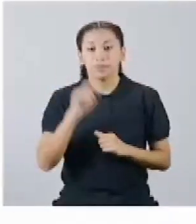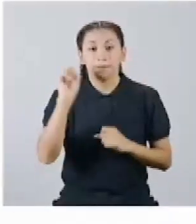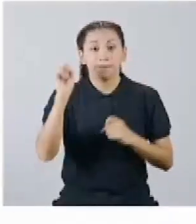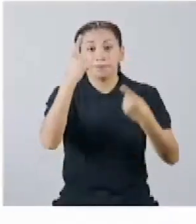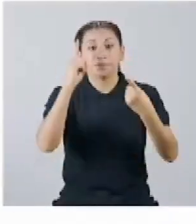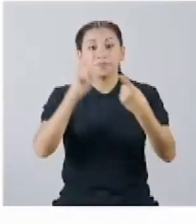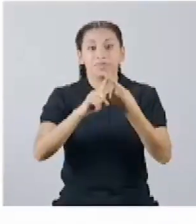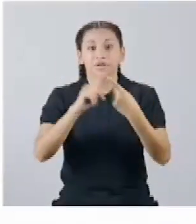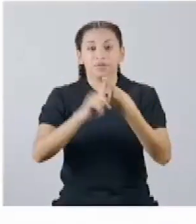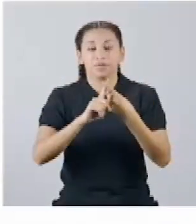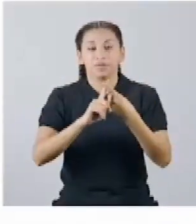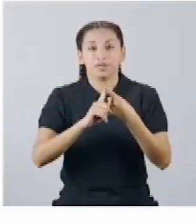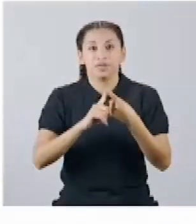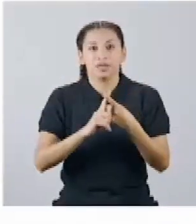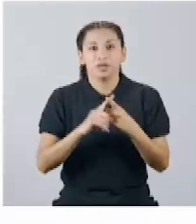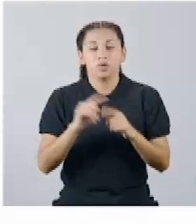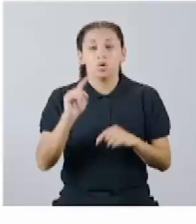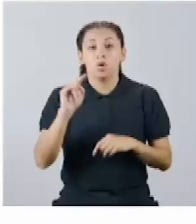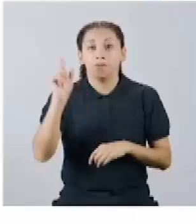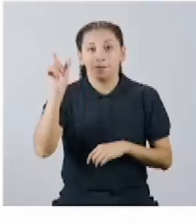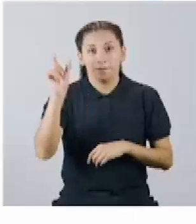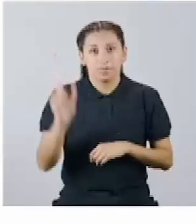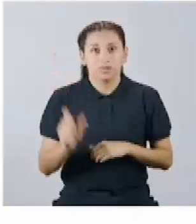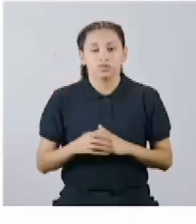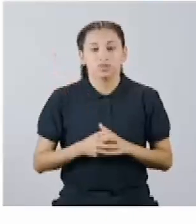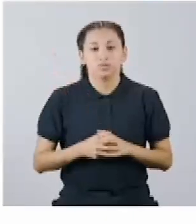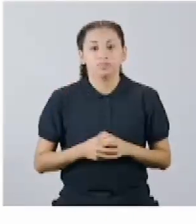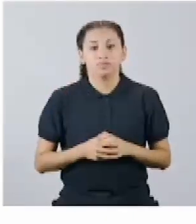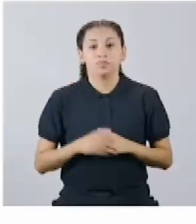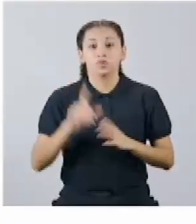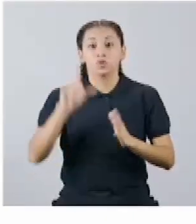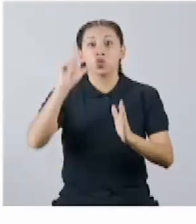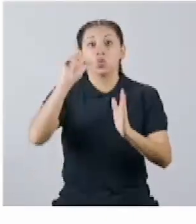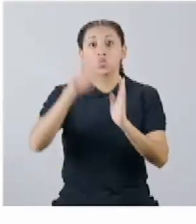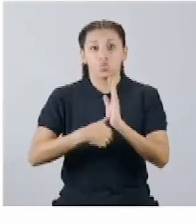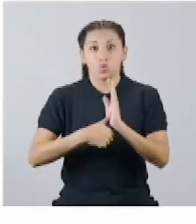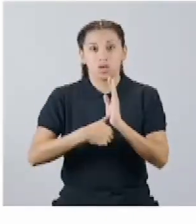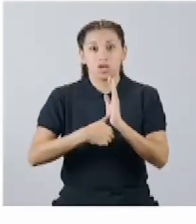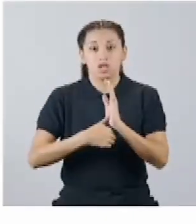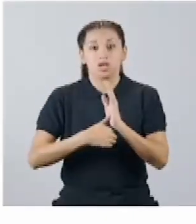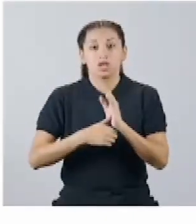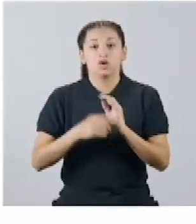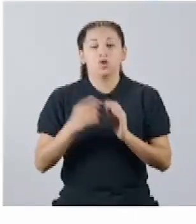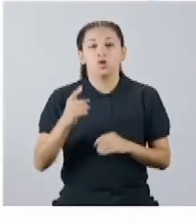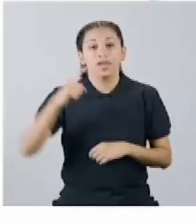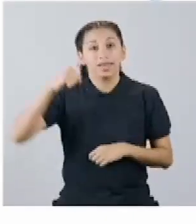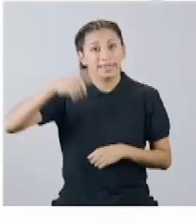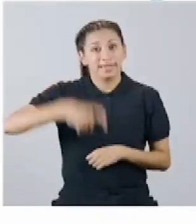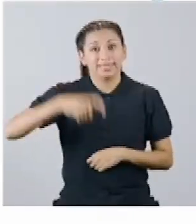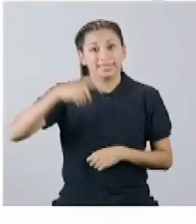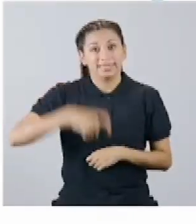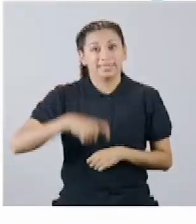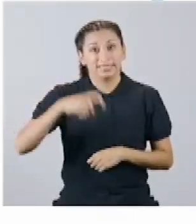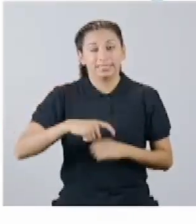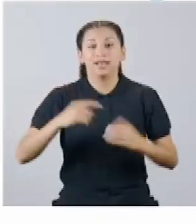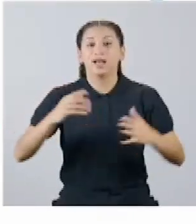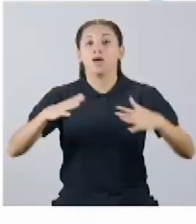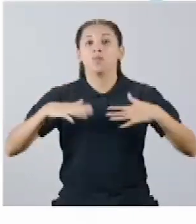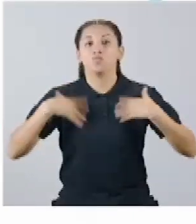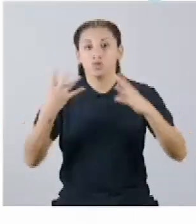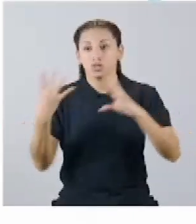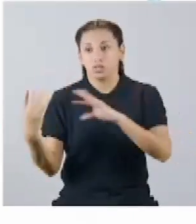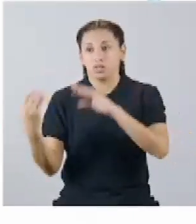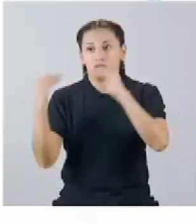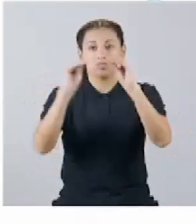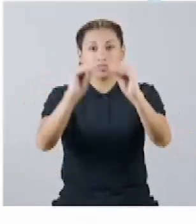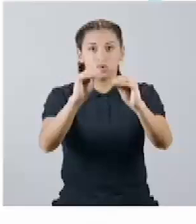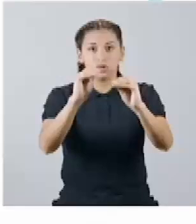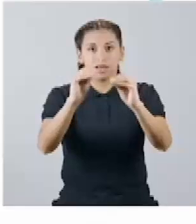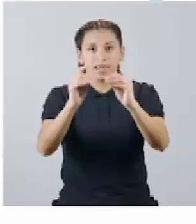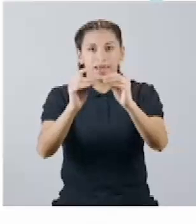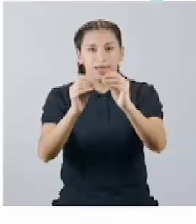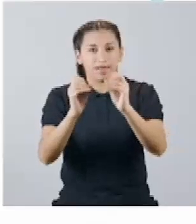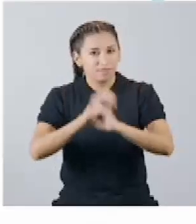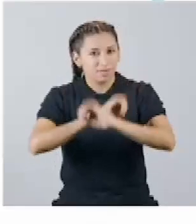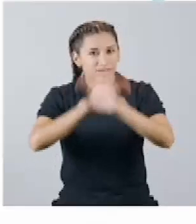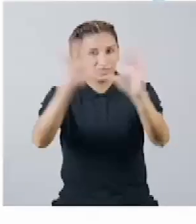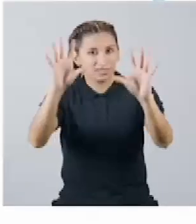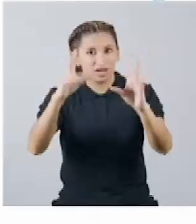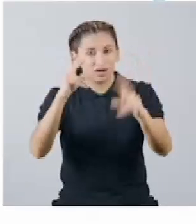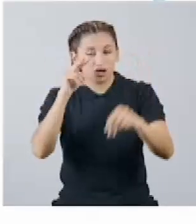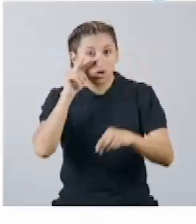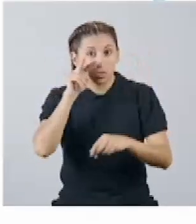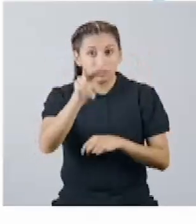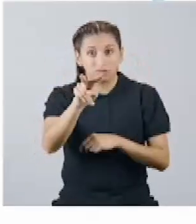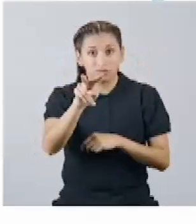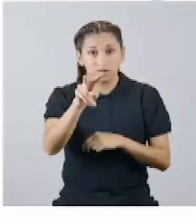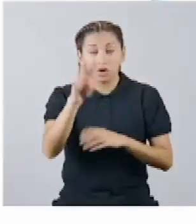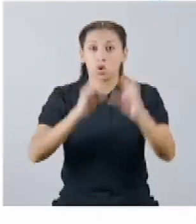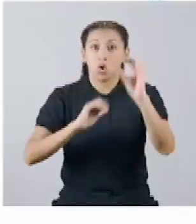el usuario. Luego, la necesidad que se puede poner de manera explícita, observable